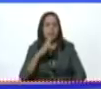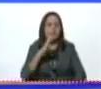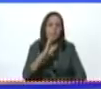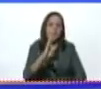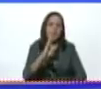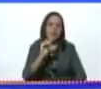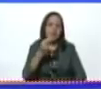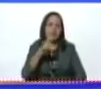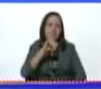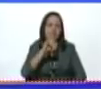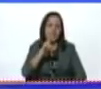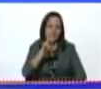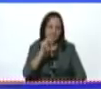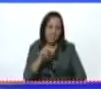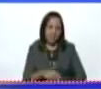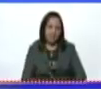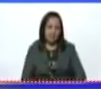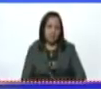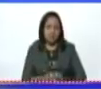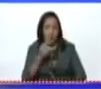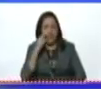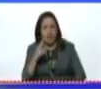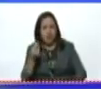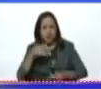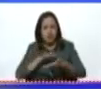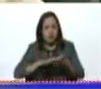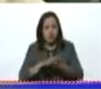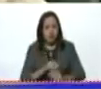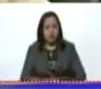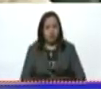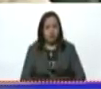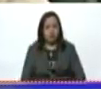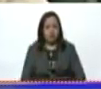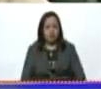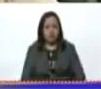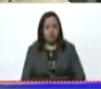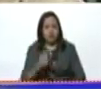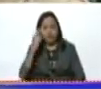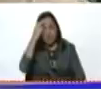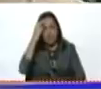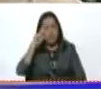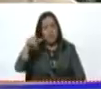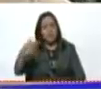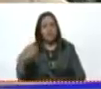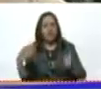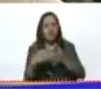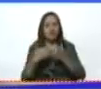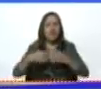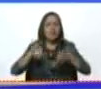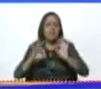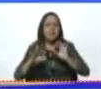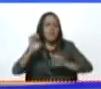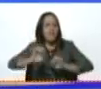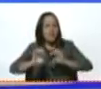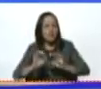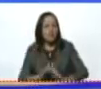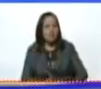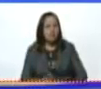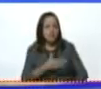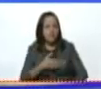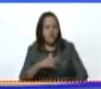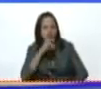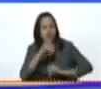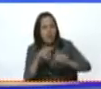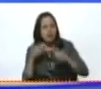veo. Encargo, Tarek, hago una reunión especial mañana de revisión. Yo quiero